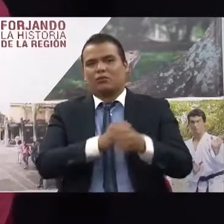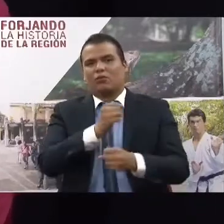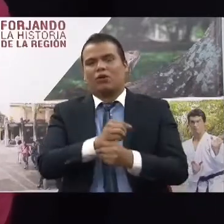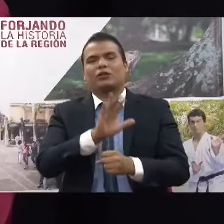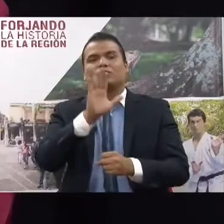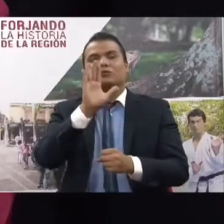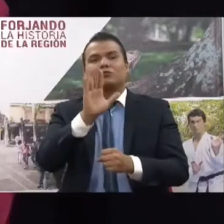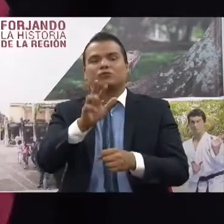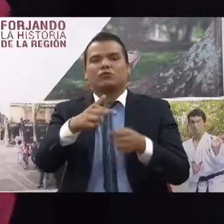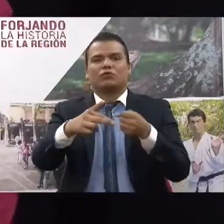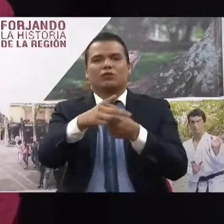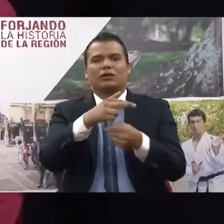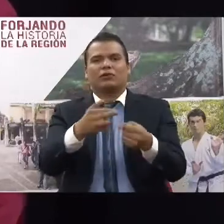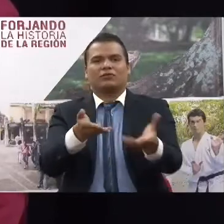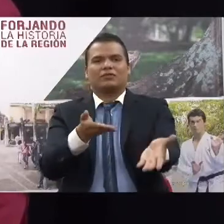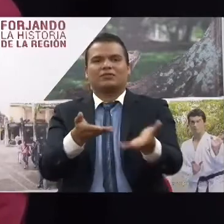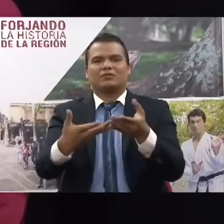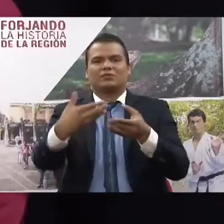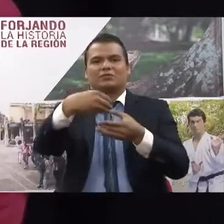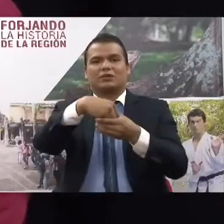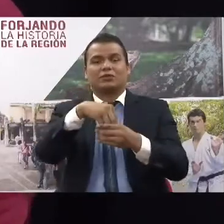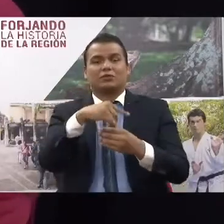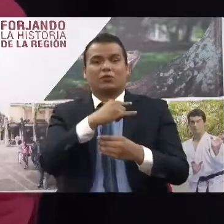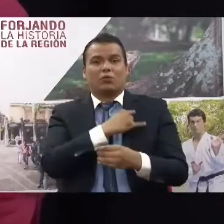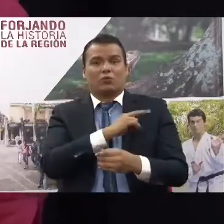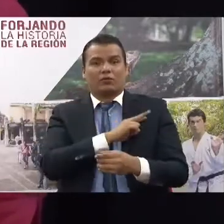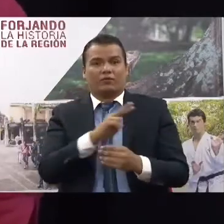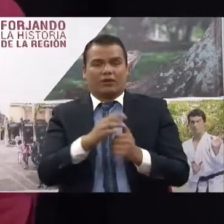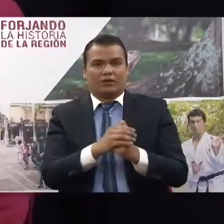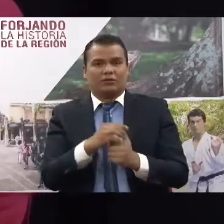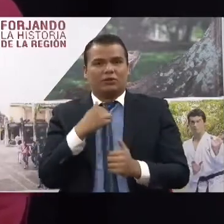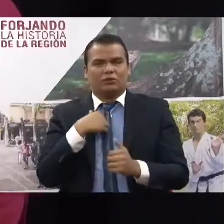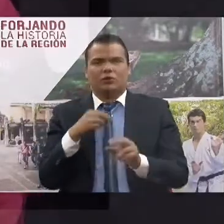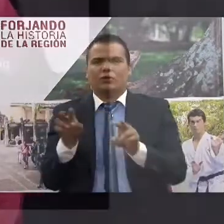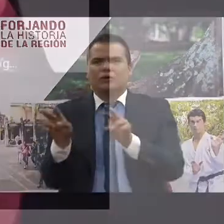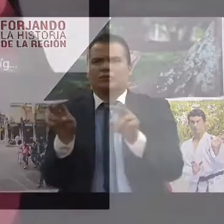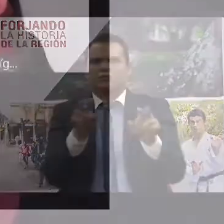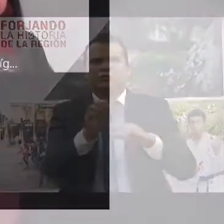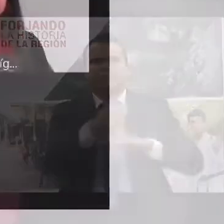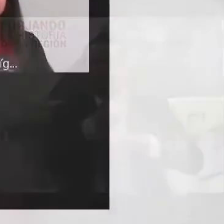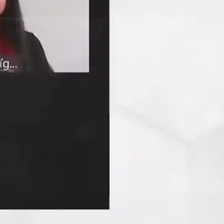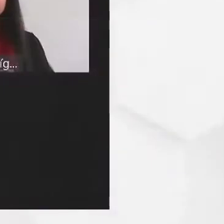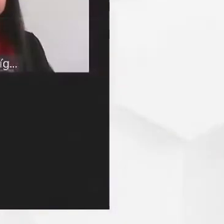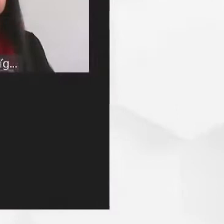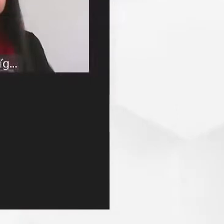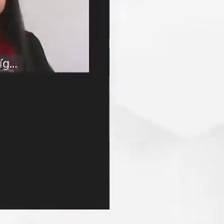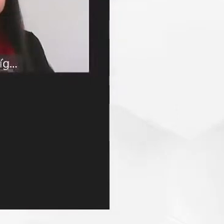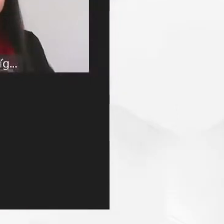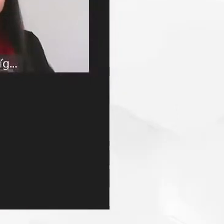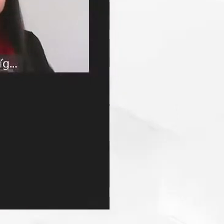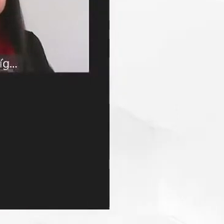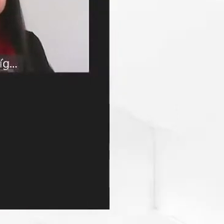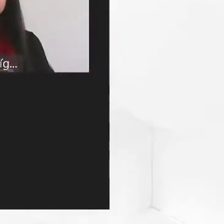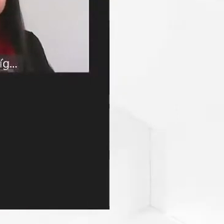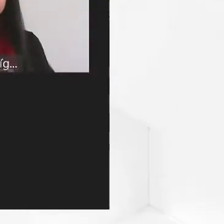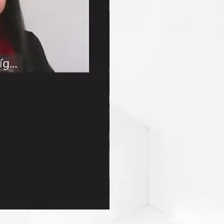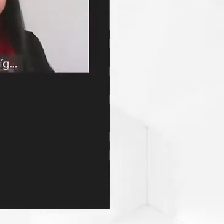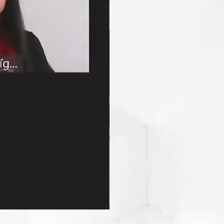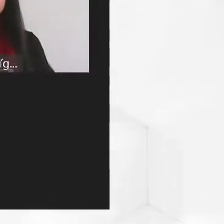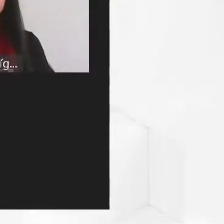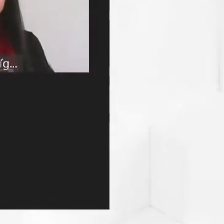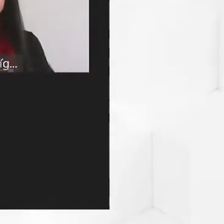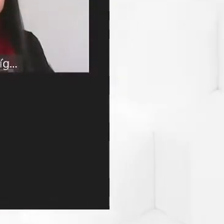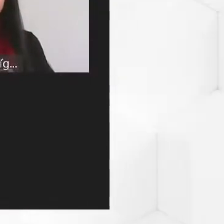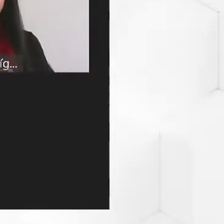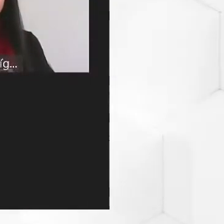regionalización, quiero resaltar el esfuerzo y compromiso de los directores en las diferentes sedes de regionalización por